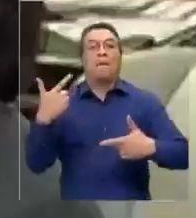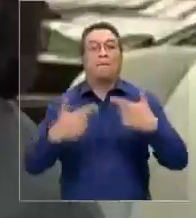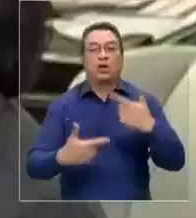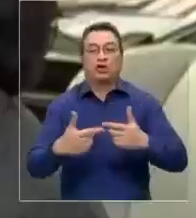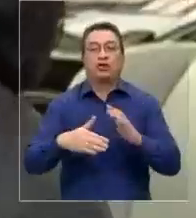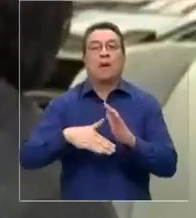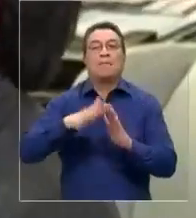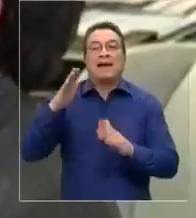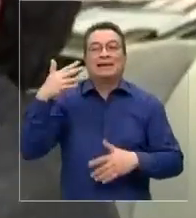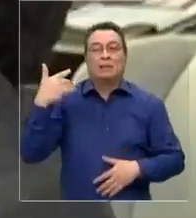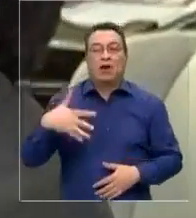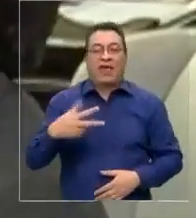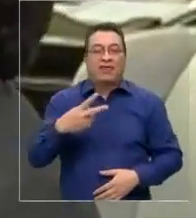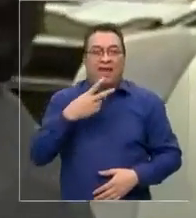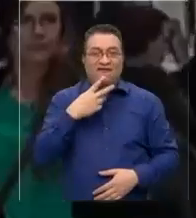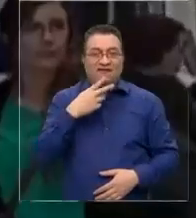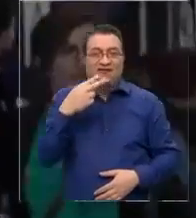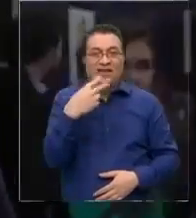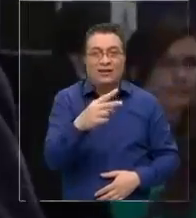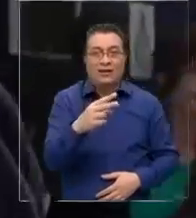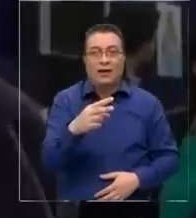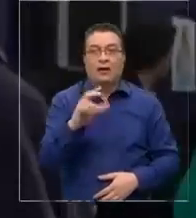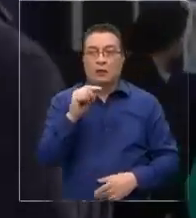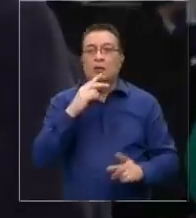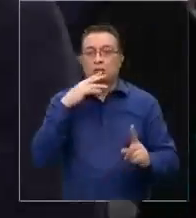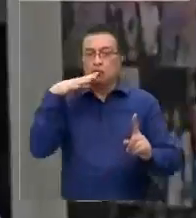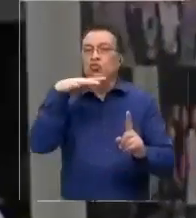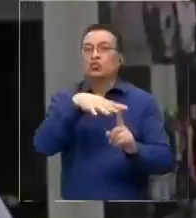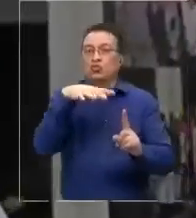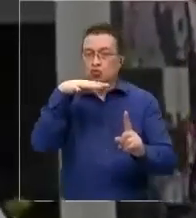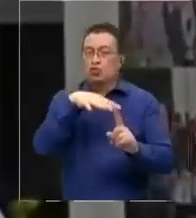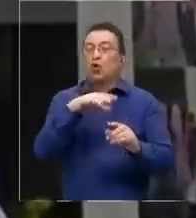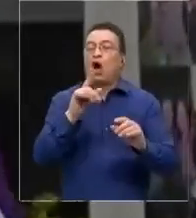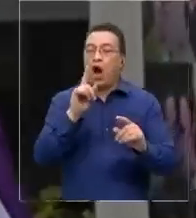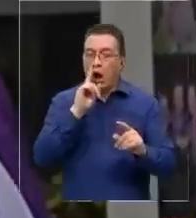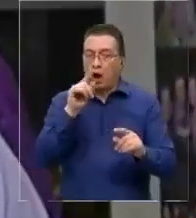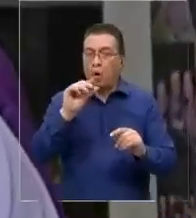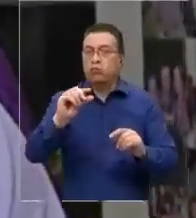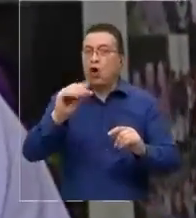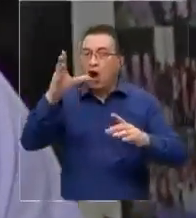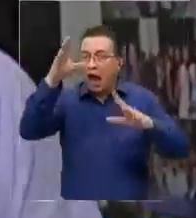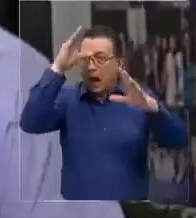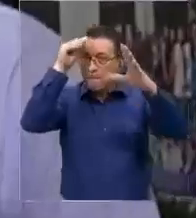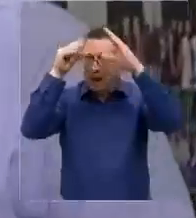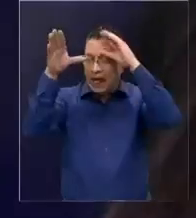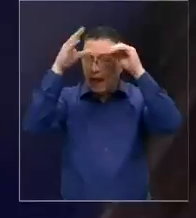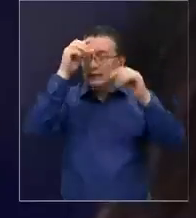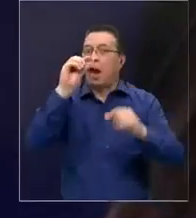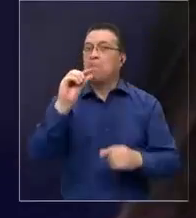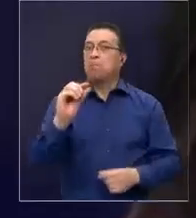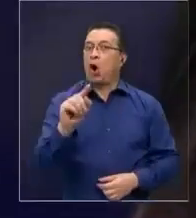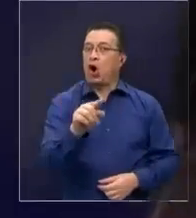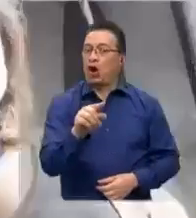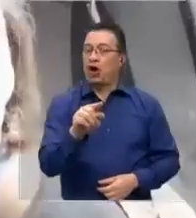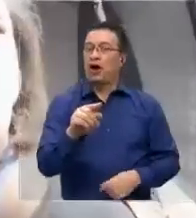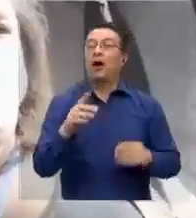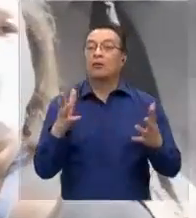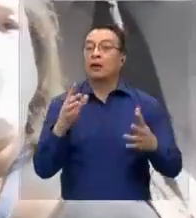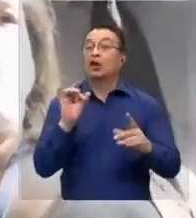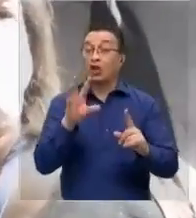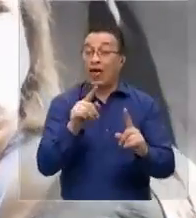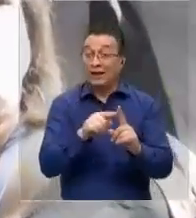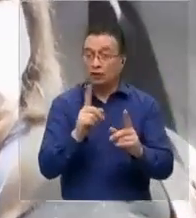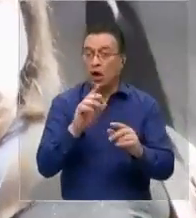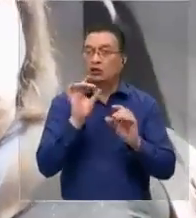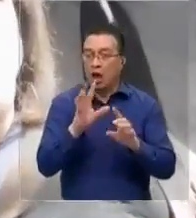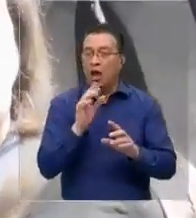más importante de sus vidas. No son pocas las críticas que apuntan a la posible inexperiencia del próximo gobierno, pero no solo eso, sino que ya